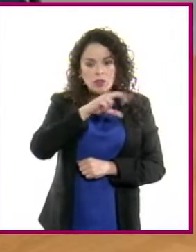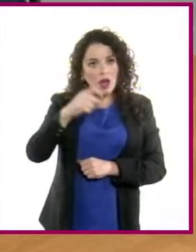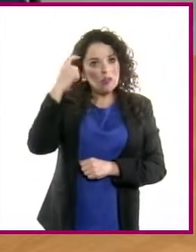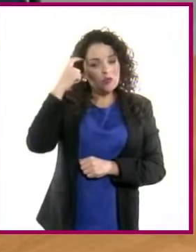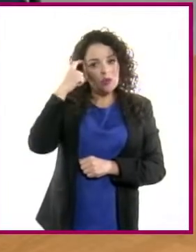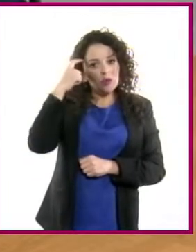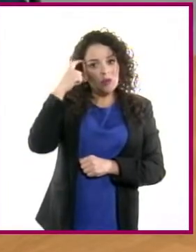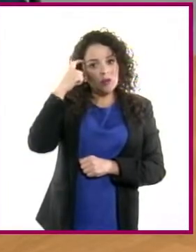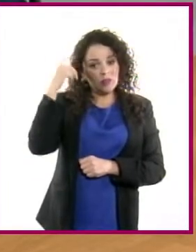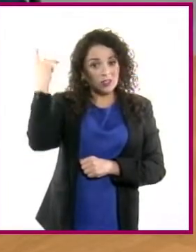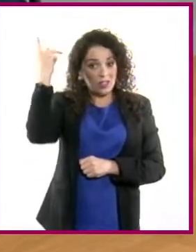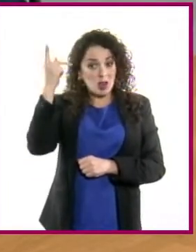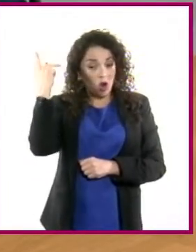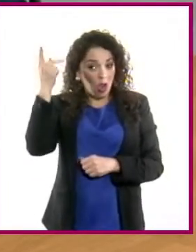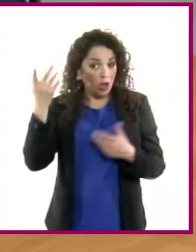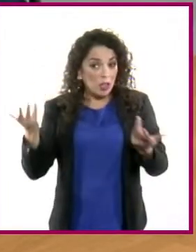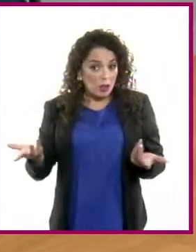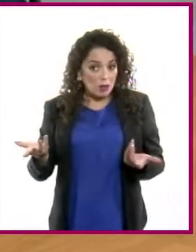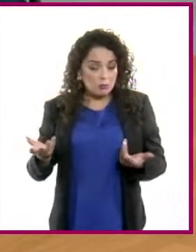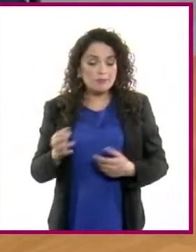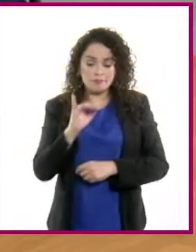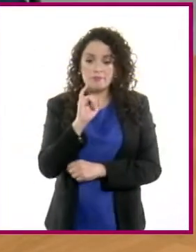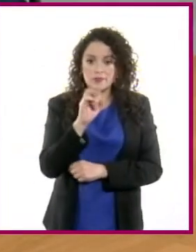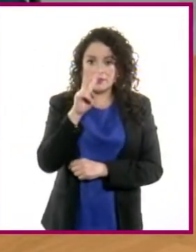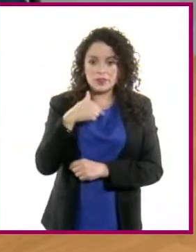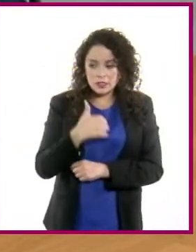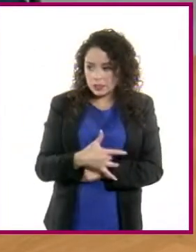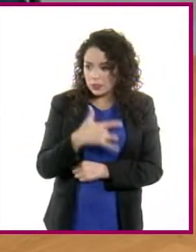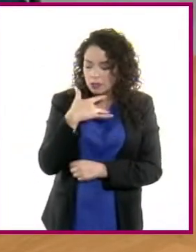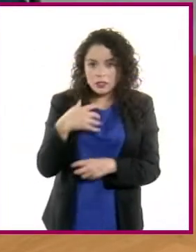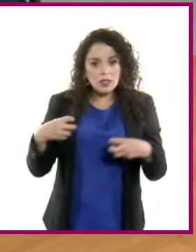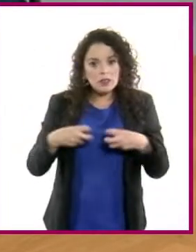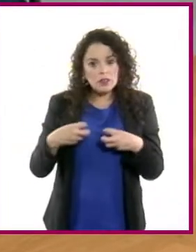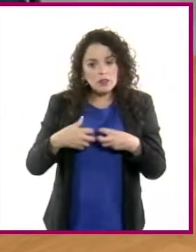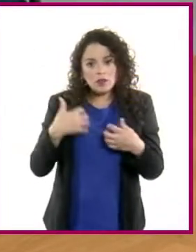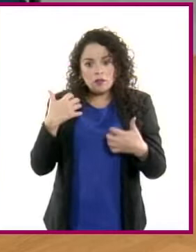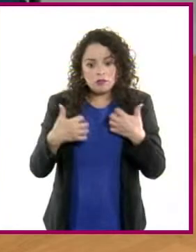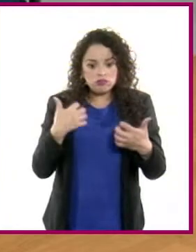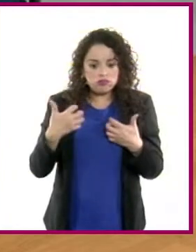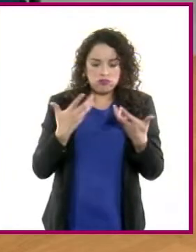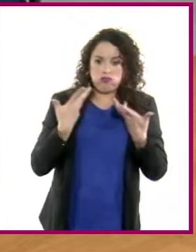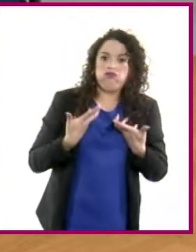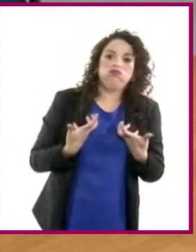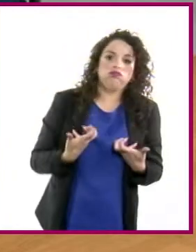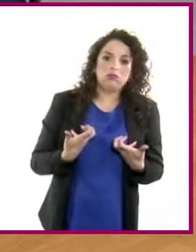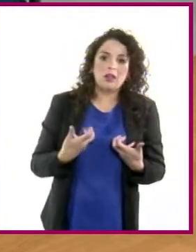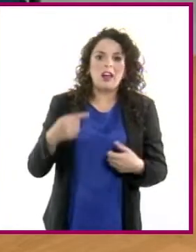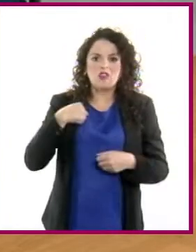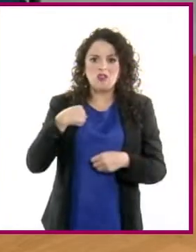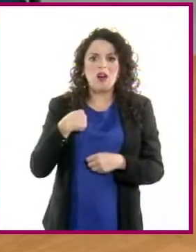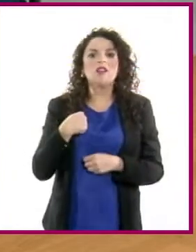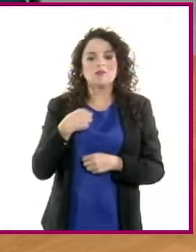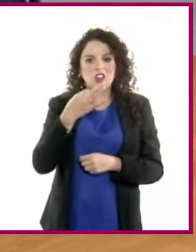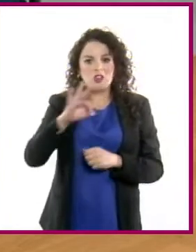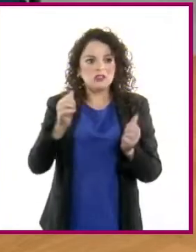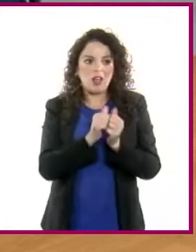caso. Sí, me hizo sentir muy alterada. Hasta me desquité contigo. Y eso no estuvo